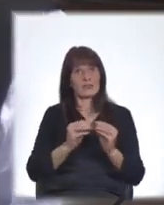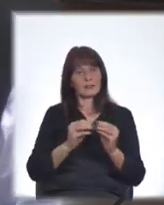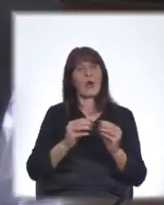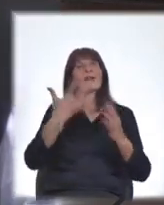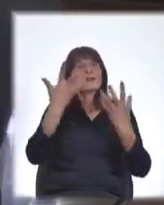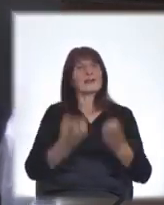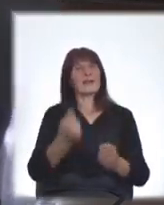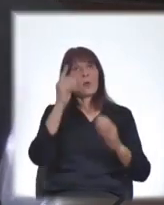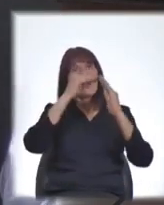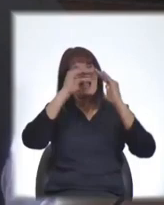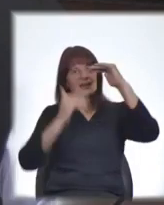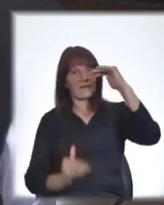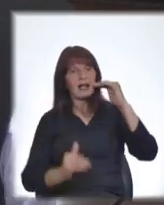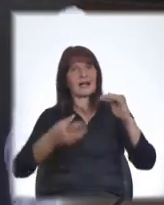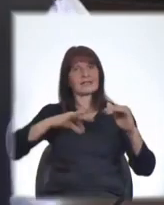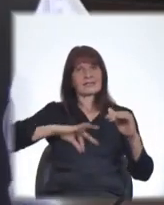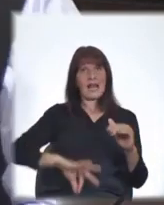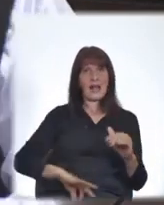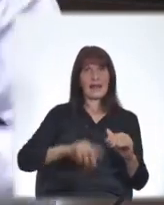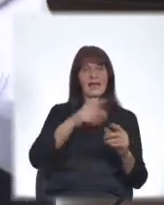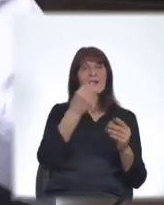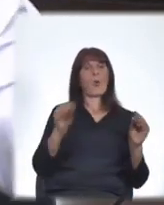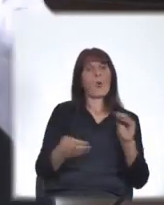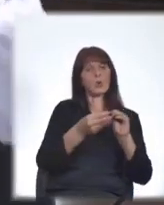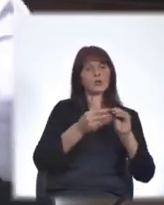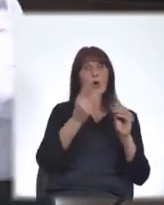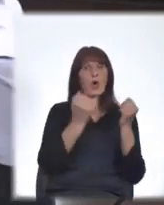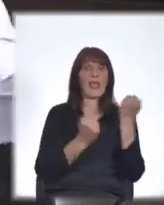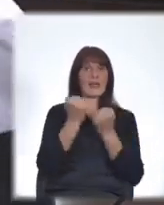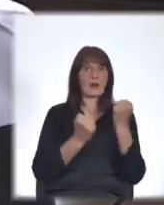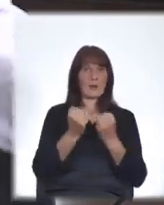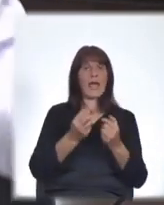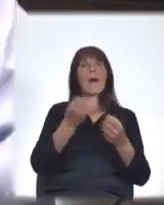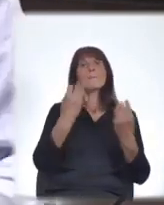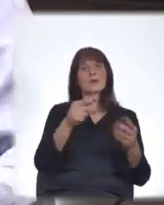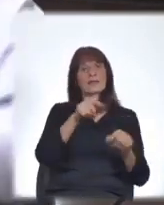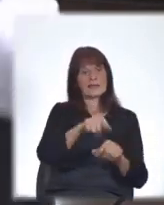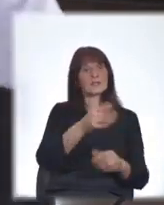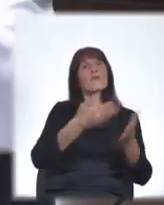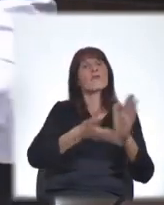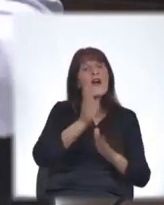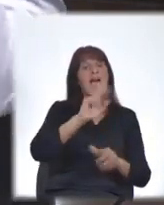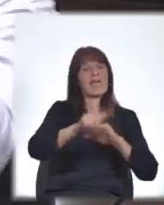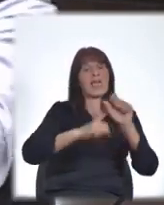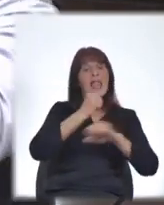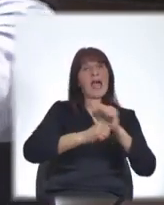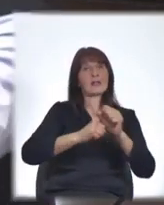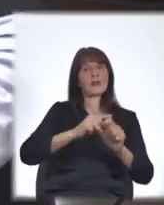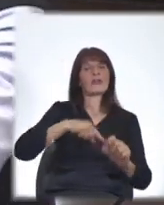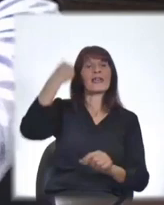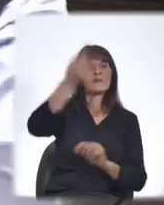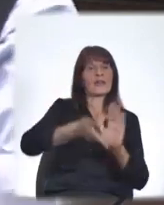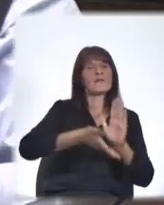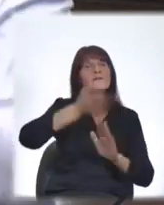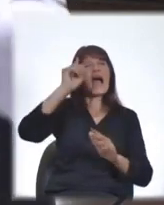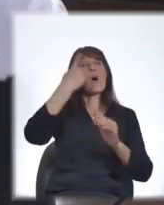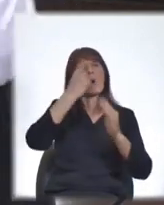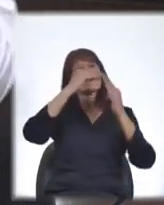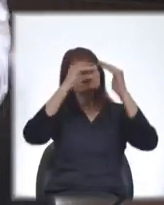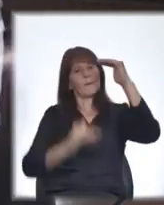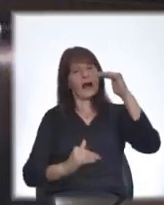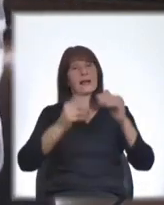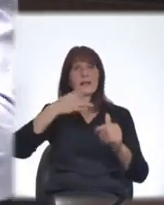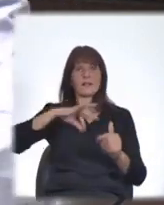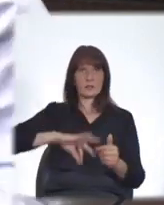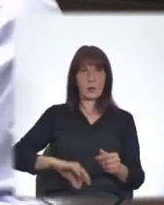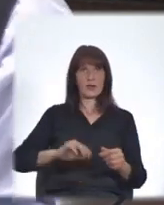rebaja salarial del conjunto de la economía, porque eso es lo que va a pasar el año que viene. Va a haber una enorme rebaja salarial que va a caer sobre